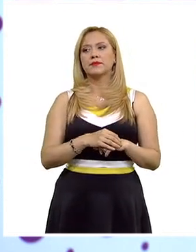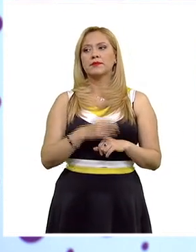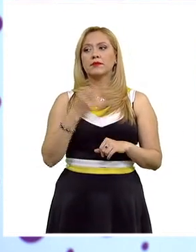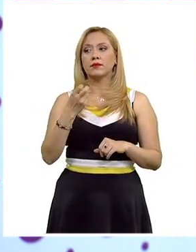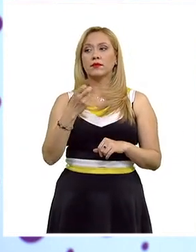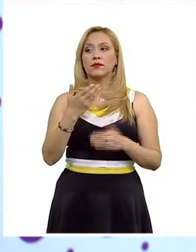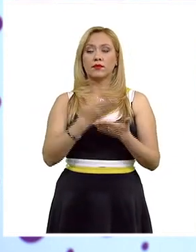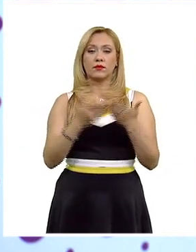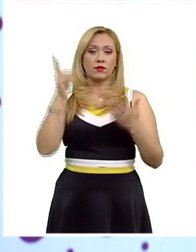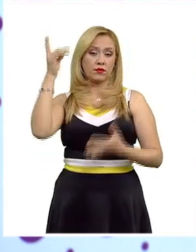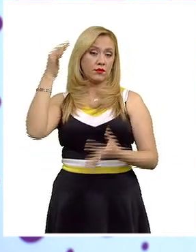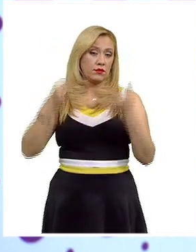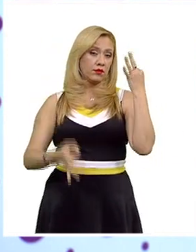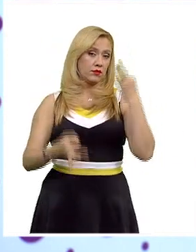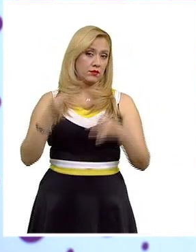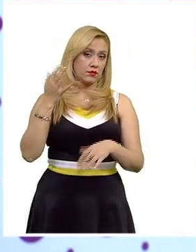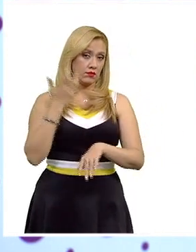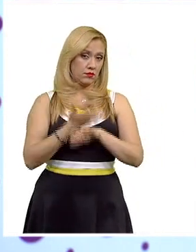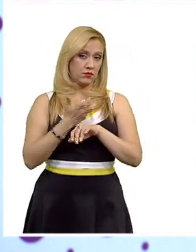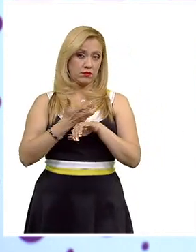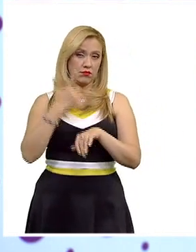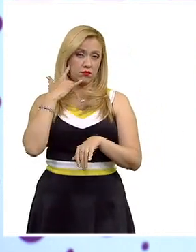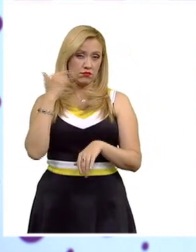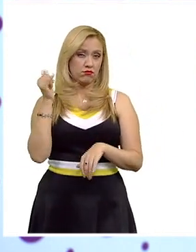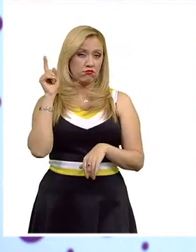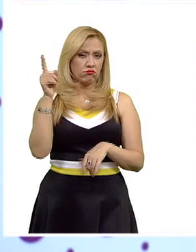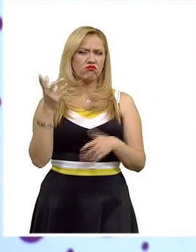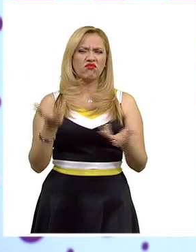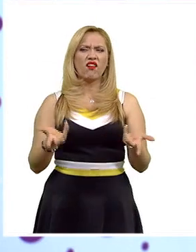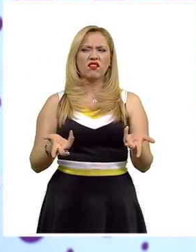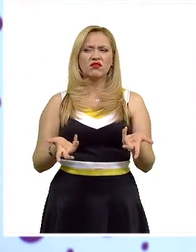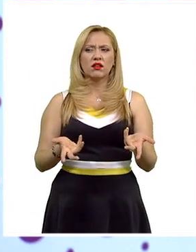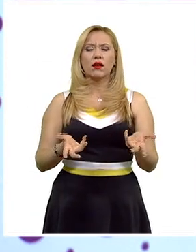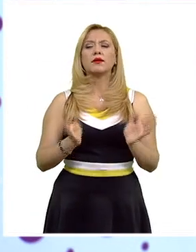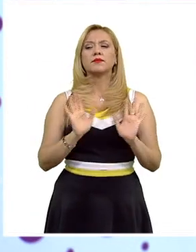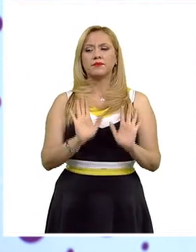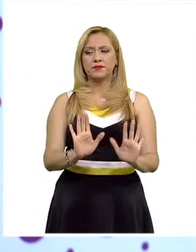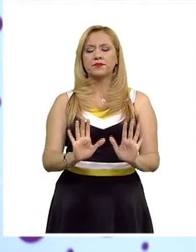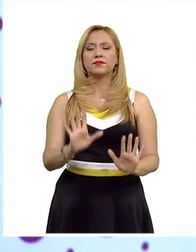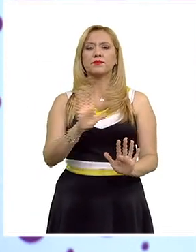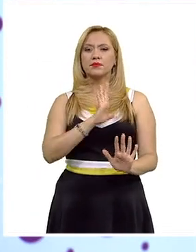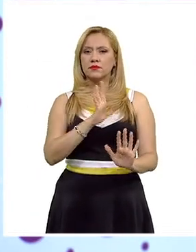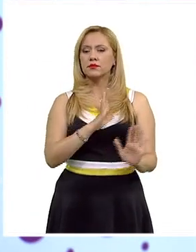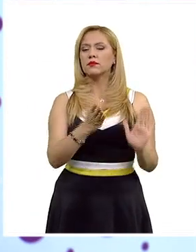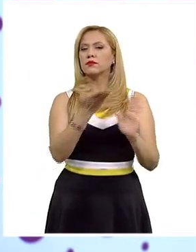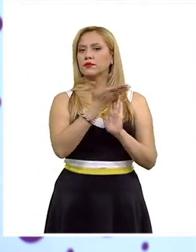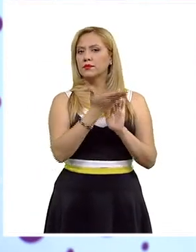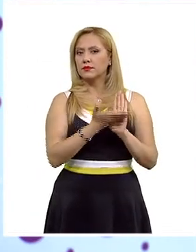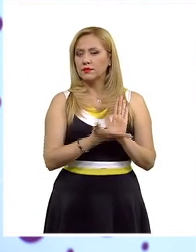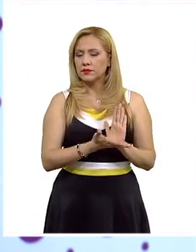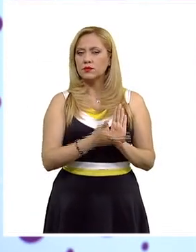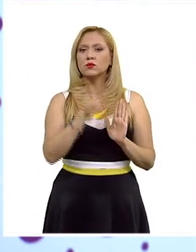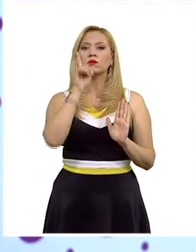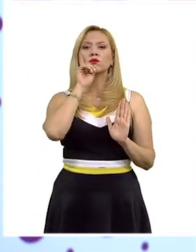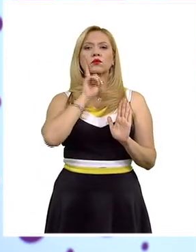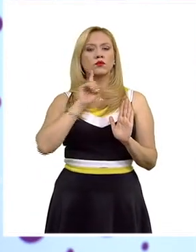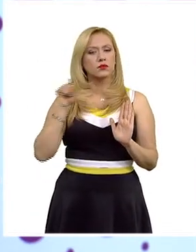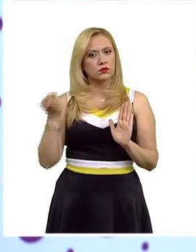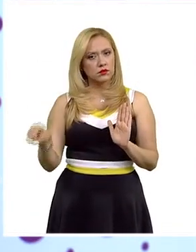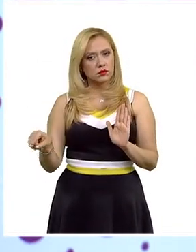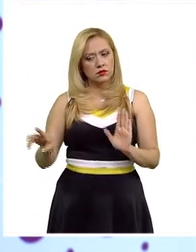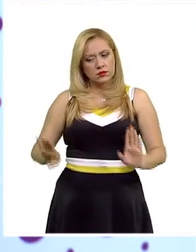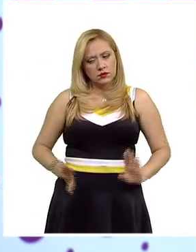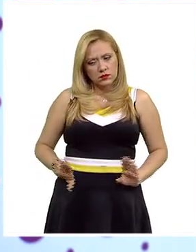hizo la Corte californiana en este caso, es decir, existe un estándar de la mujer razonable. Frente a